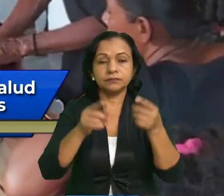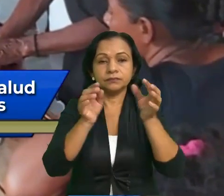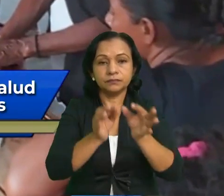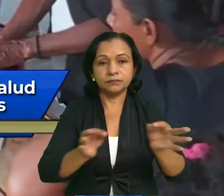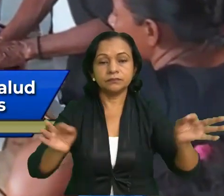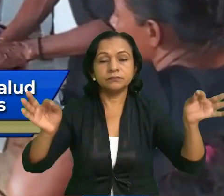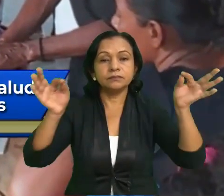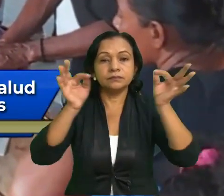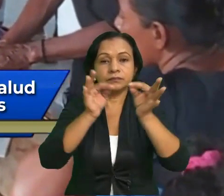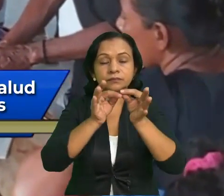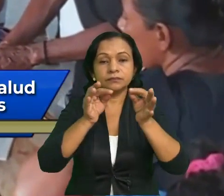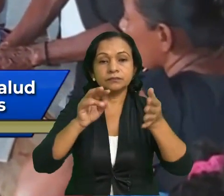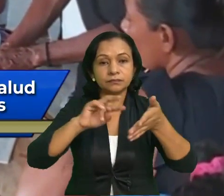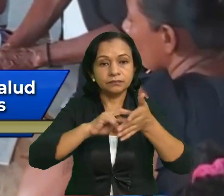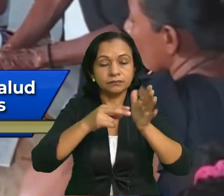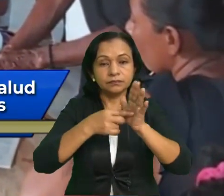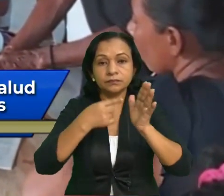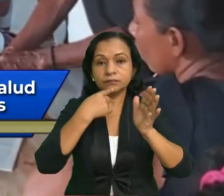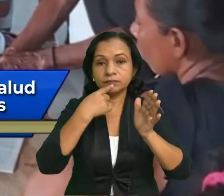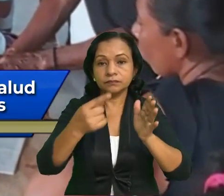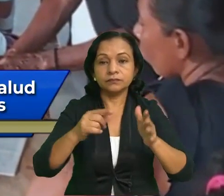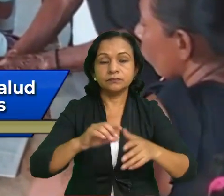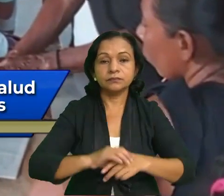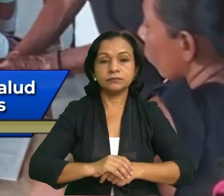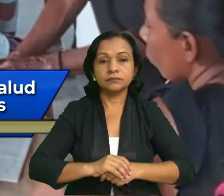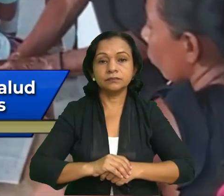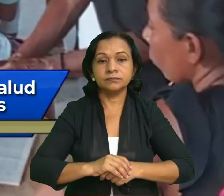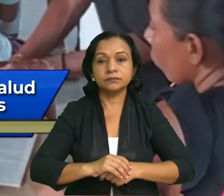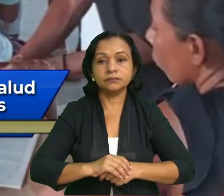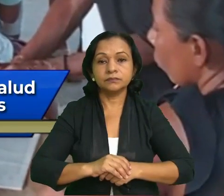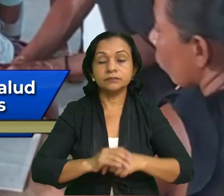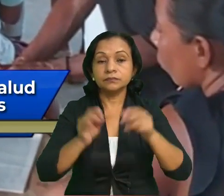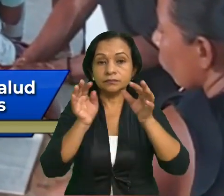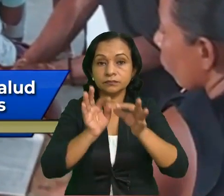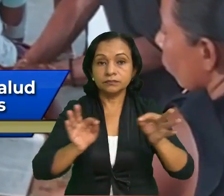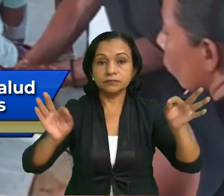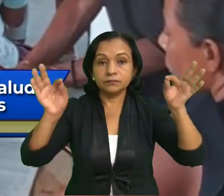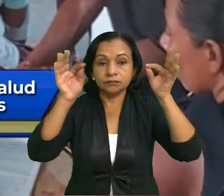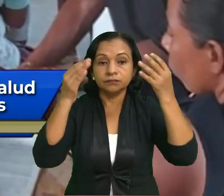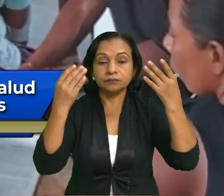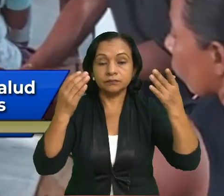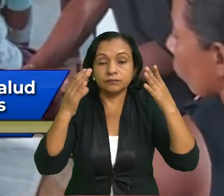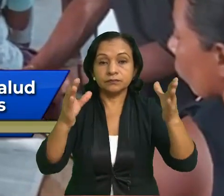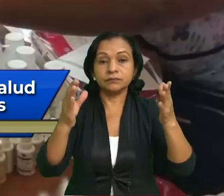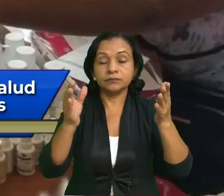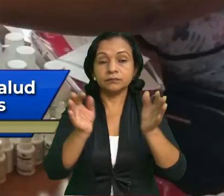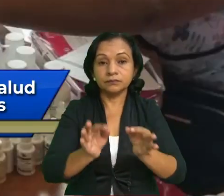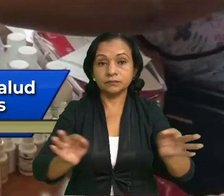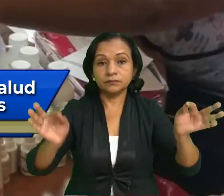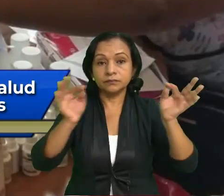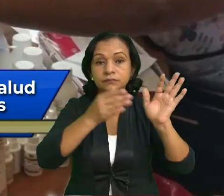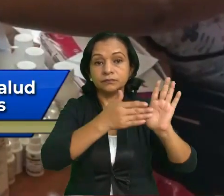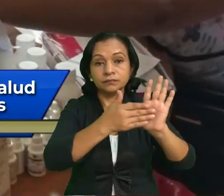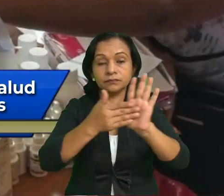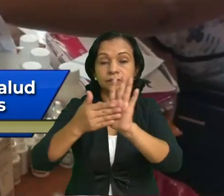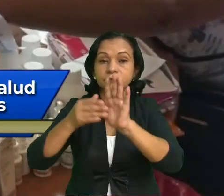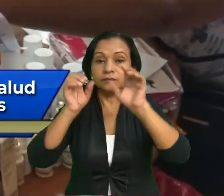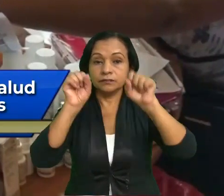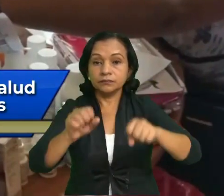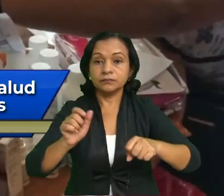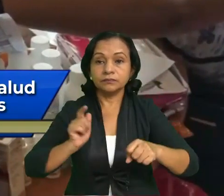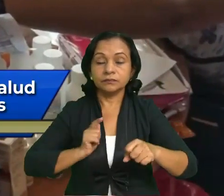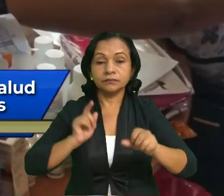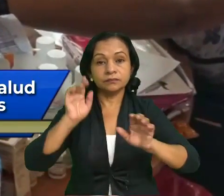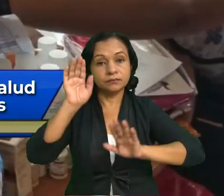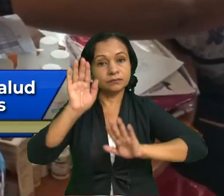que lo recalcamos una de las yo prioridad es un elemento clave de nuestro modelo es que te permite a través de la